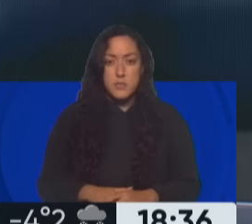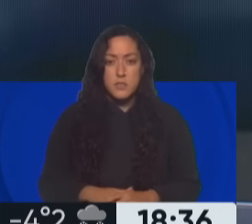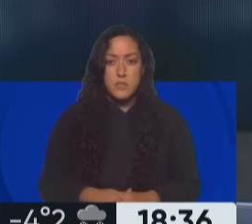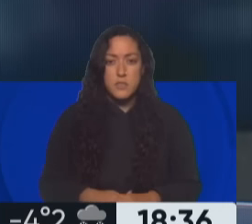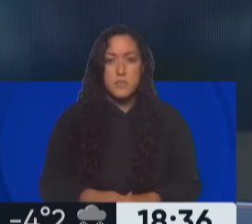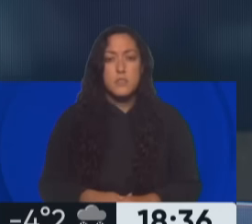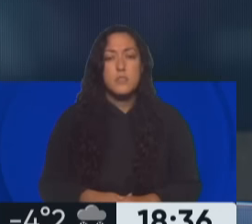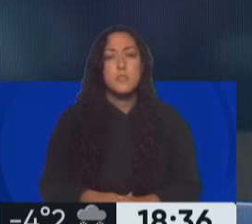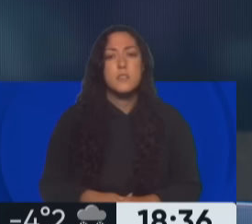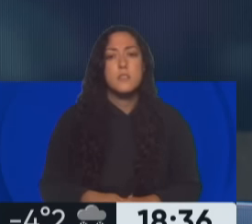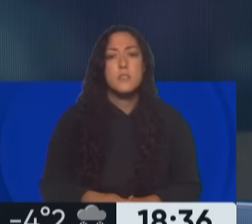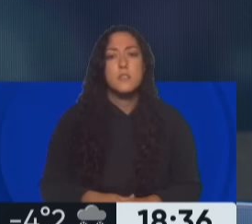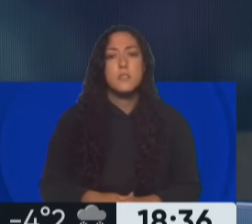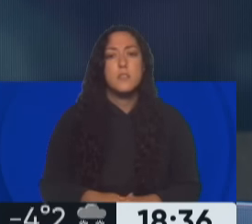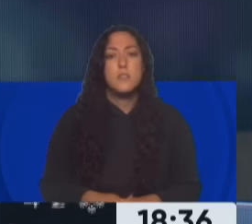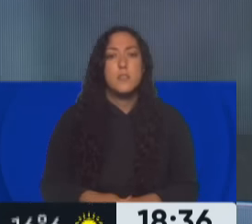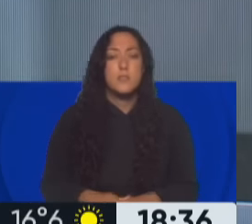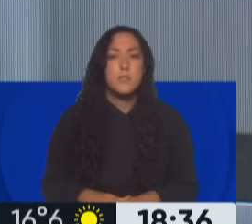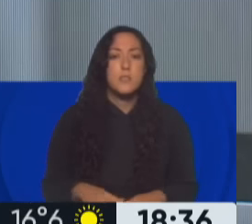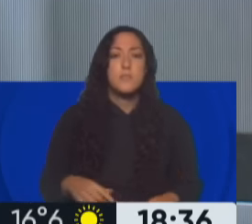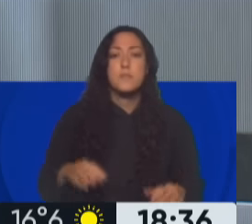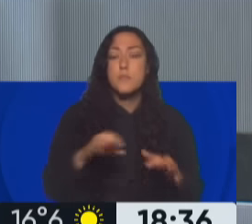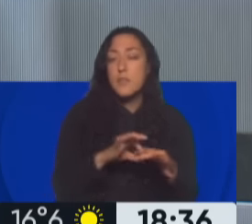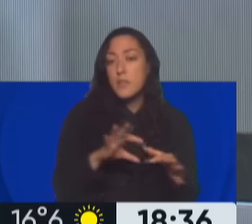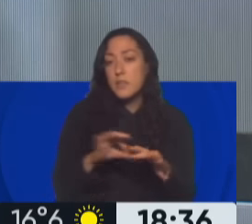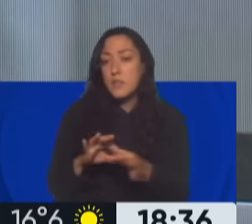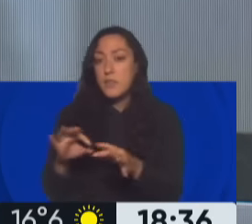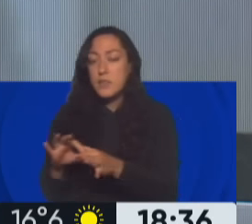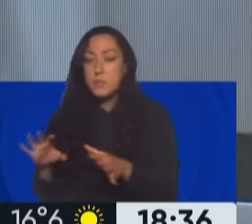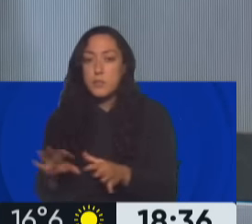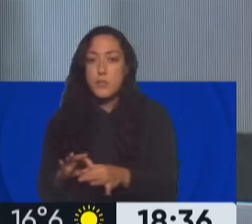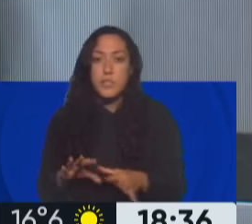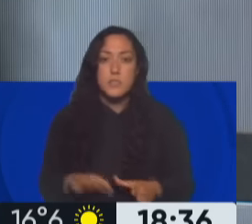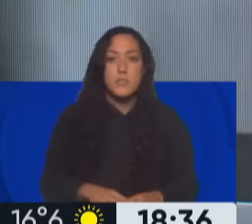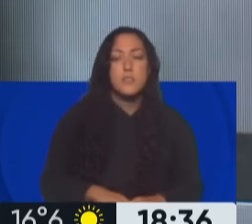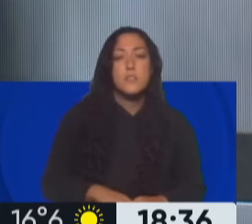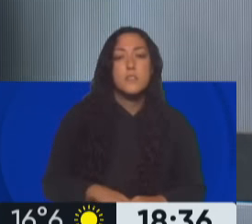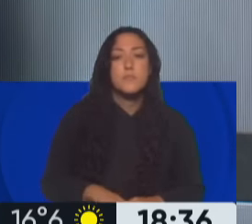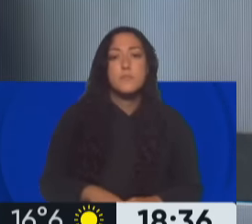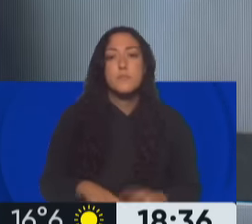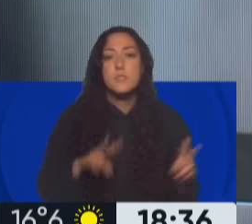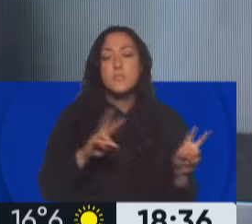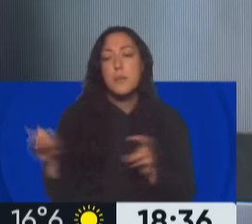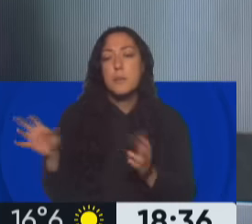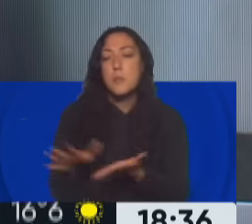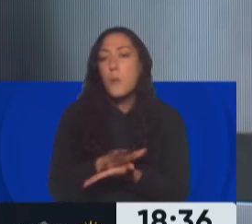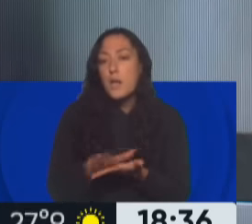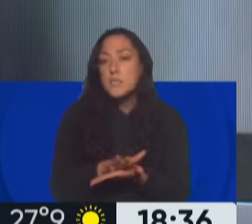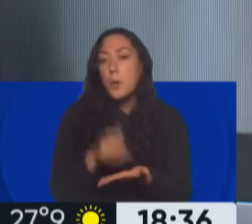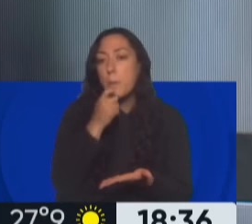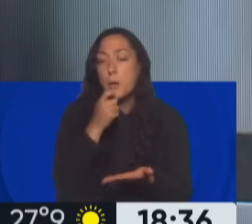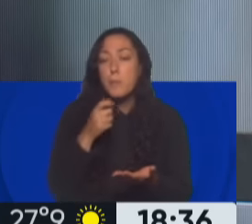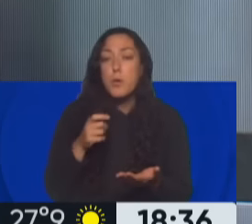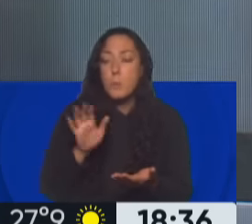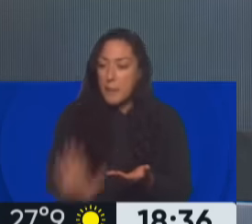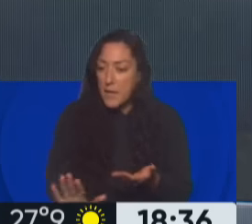Argentina permanentemente dicen que mientras hay liberaciones, hay nuevas encarcelaciones por cuestiones básicas, como por ejemplo que te frenan, te miran el